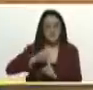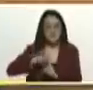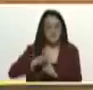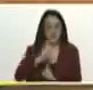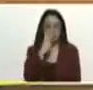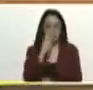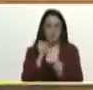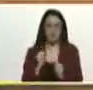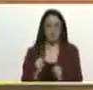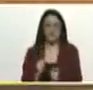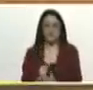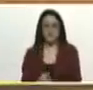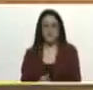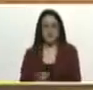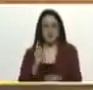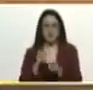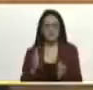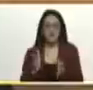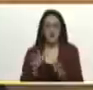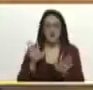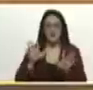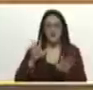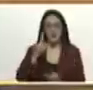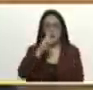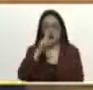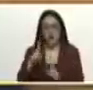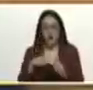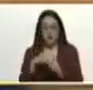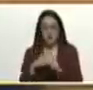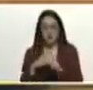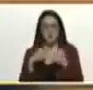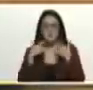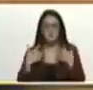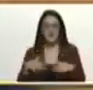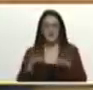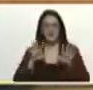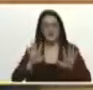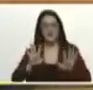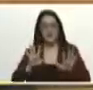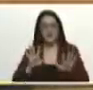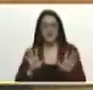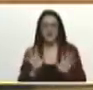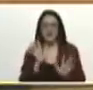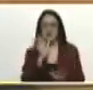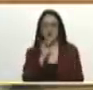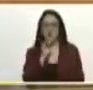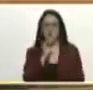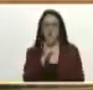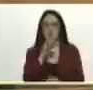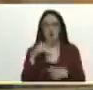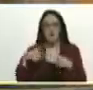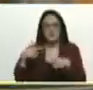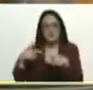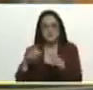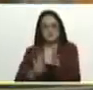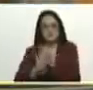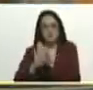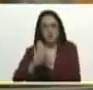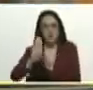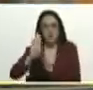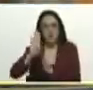pobreza. A veces uno gana 10 en un año, el año siguiente pierde 10. No hay una secuencia que